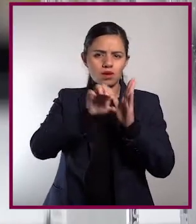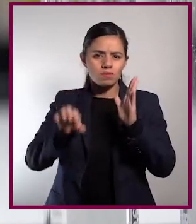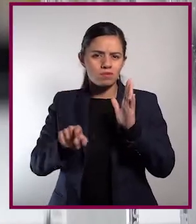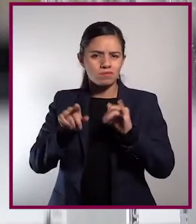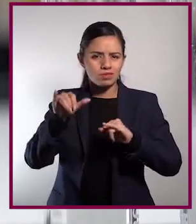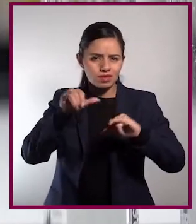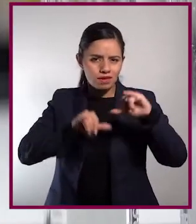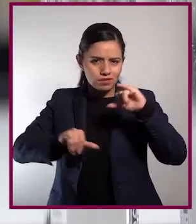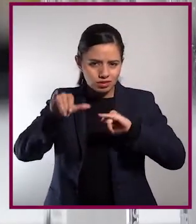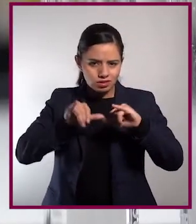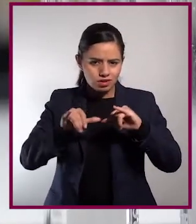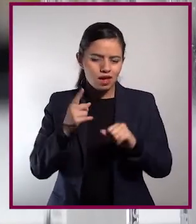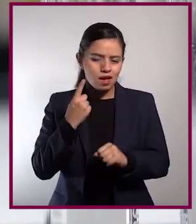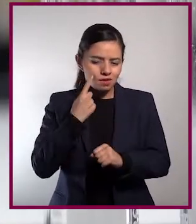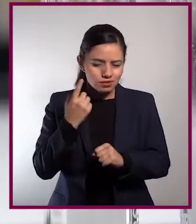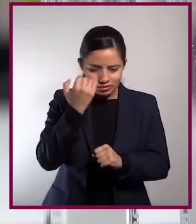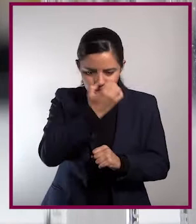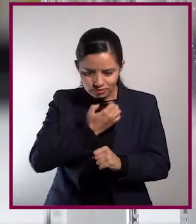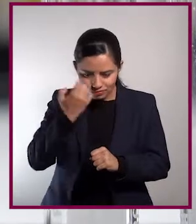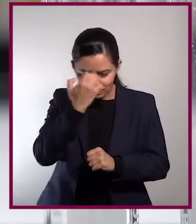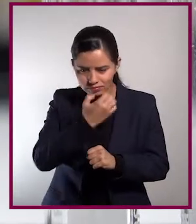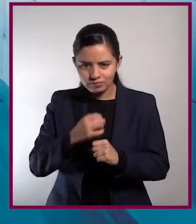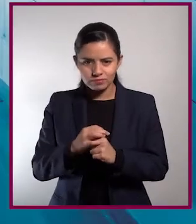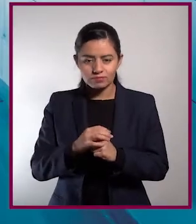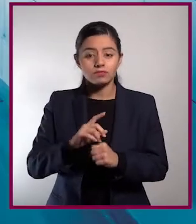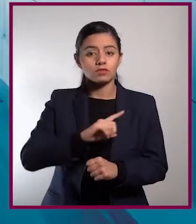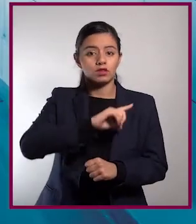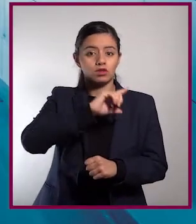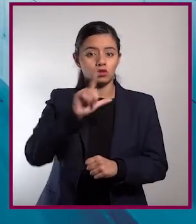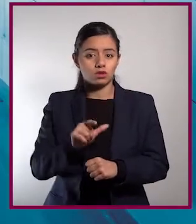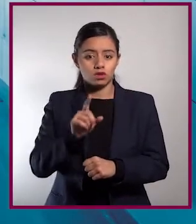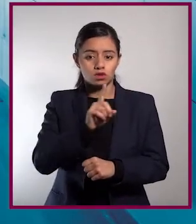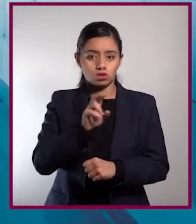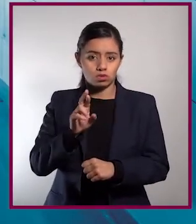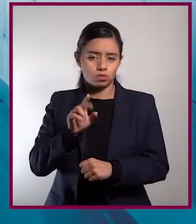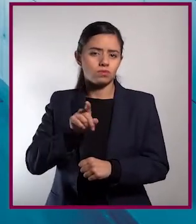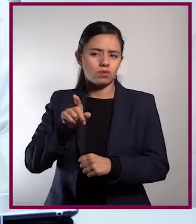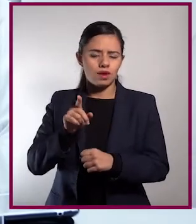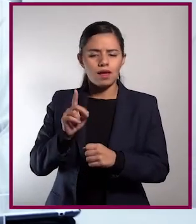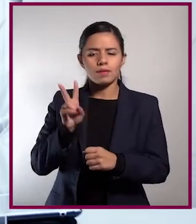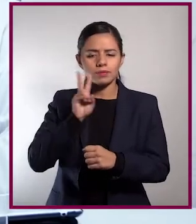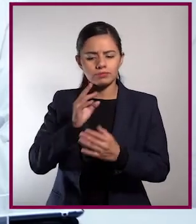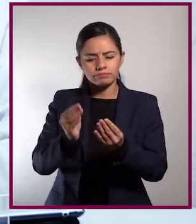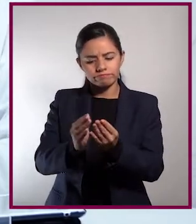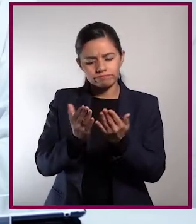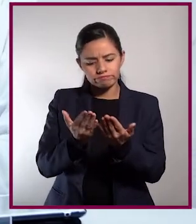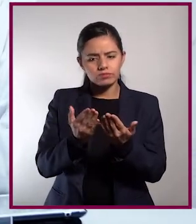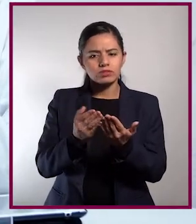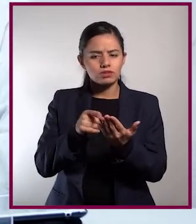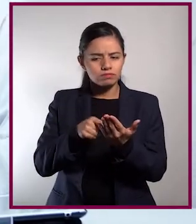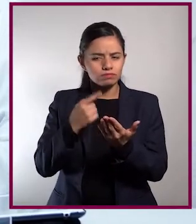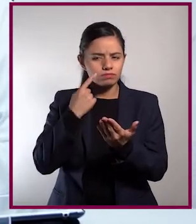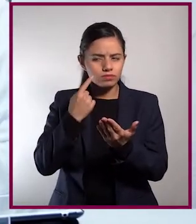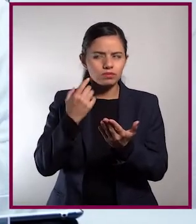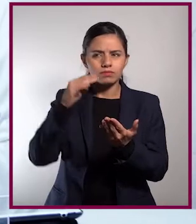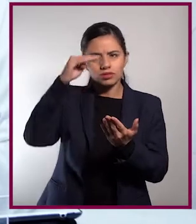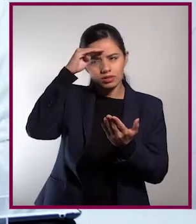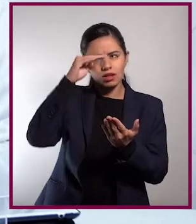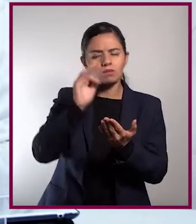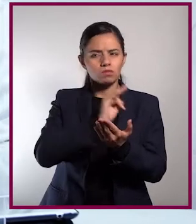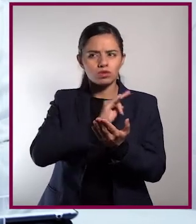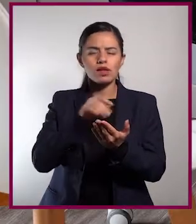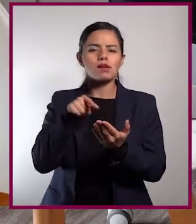de laboratorio o gabinete antes del diagnóstico. Después tu doctora llegará a un diagnóstico y finalmente te prescribirá